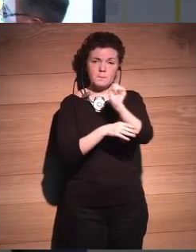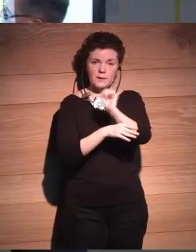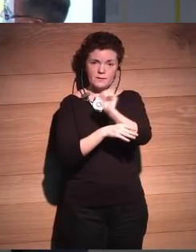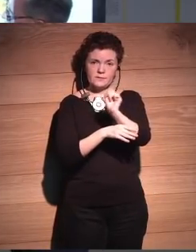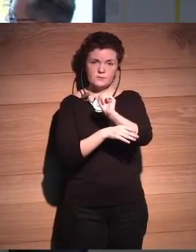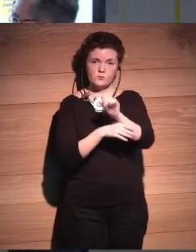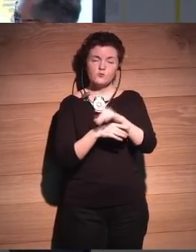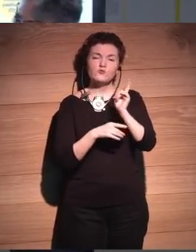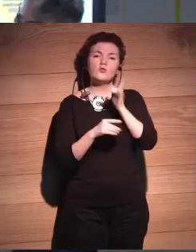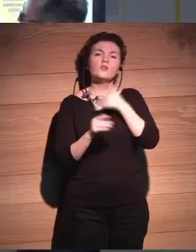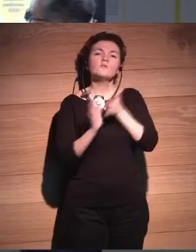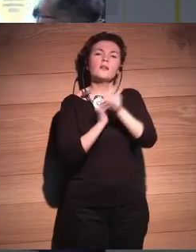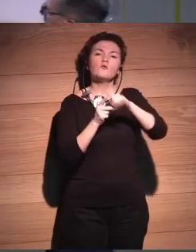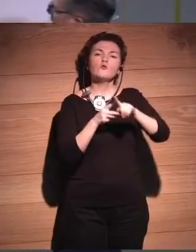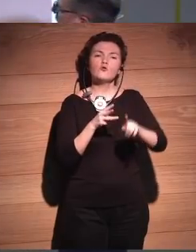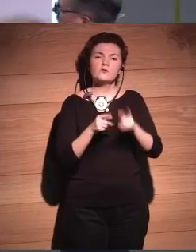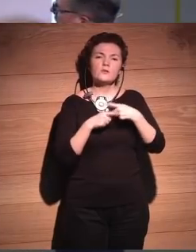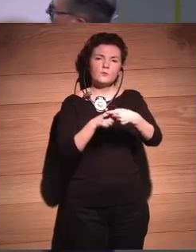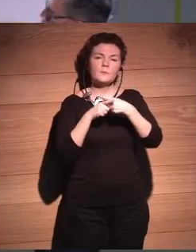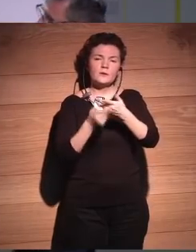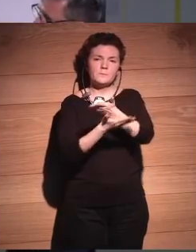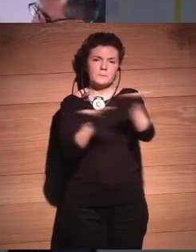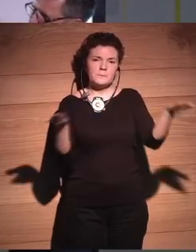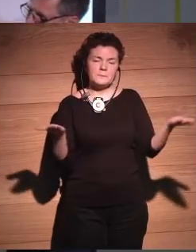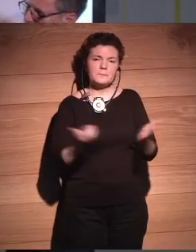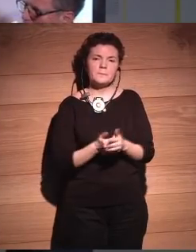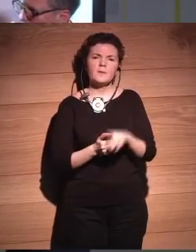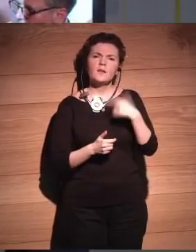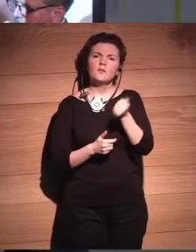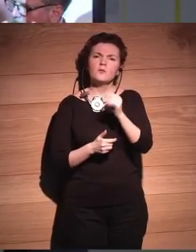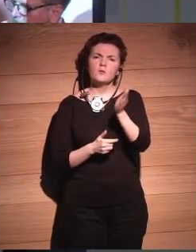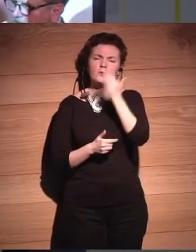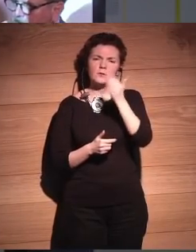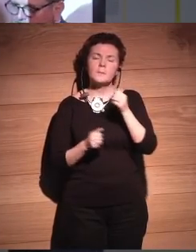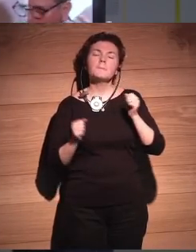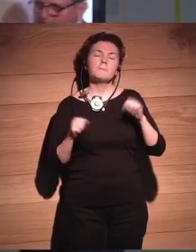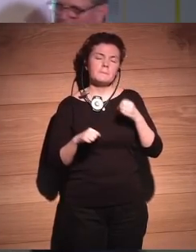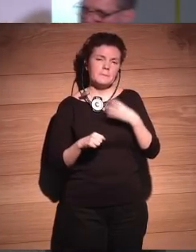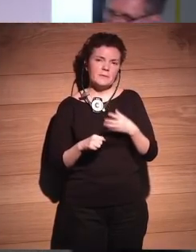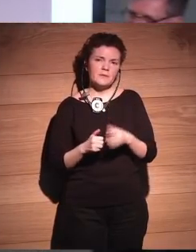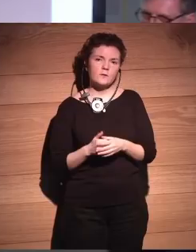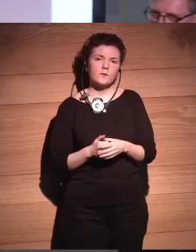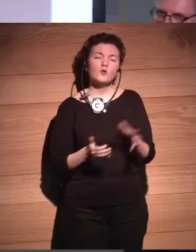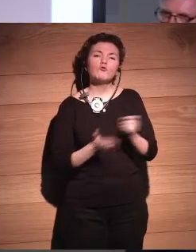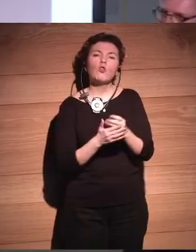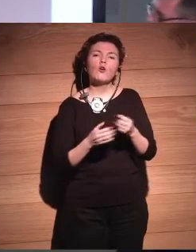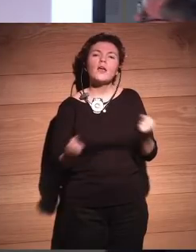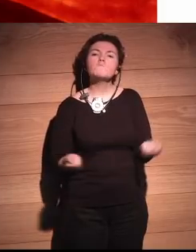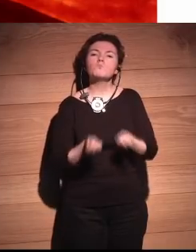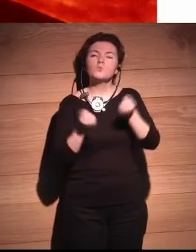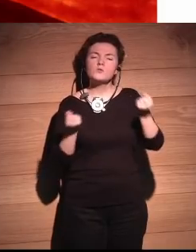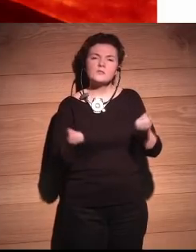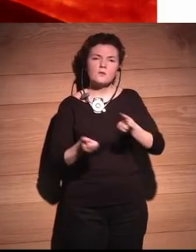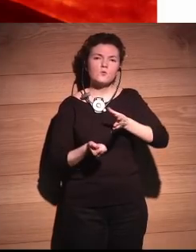Parkinson. Simplemente un par de cosas que me gustaría compartir con vosotros. Siguiente diapositiva. Bueno, todo viene impulsado